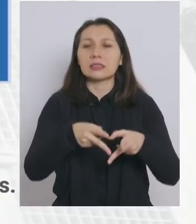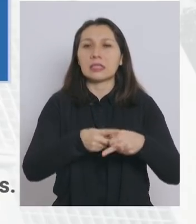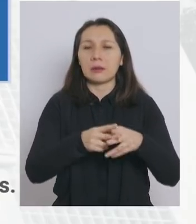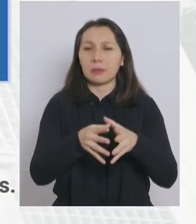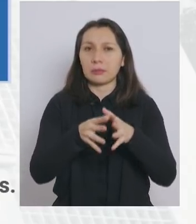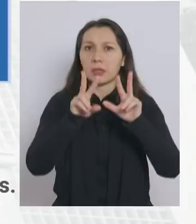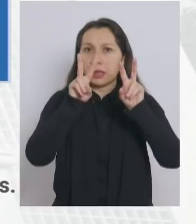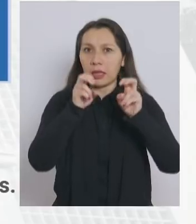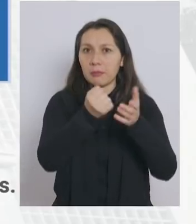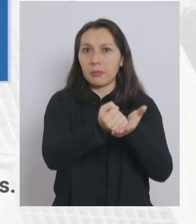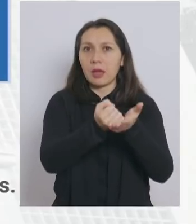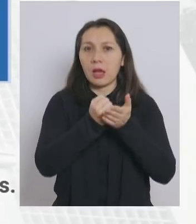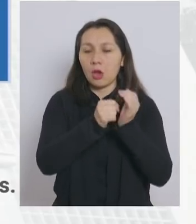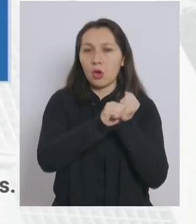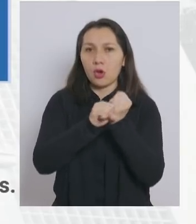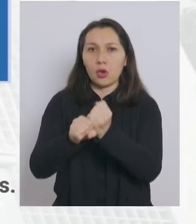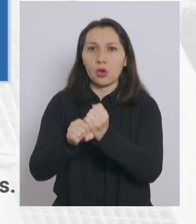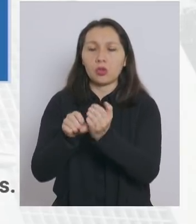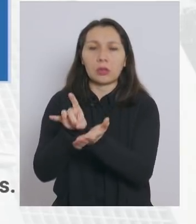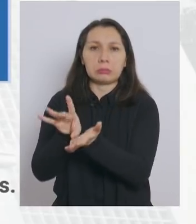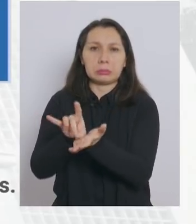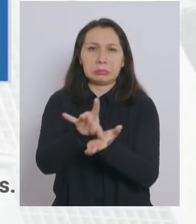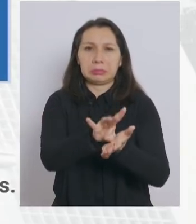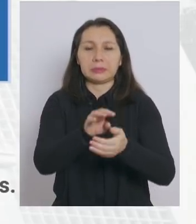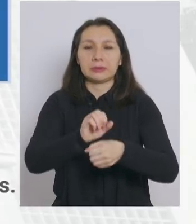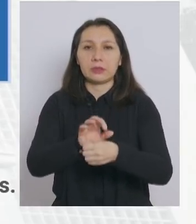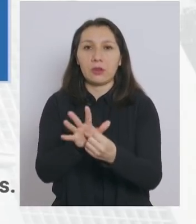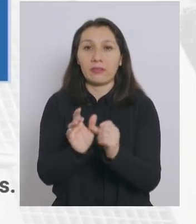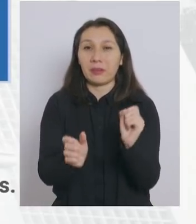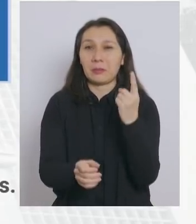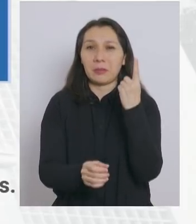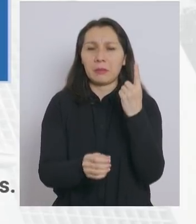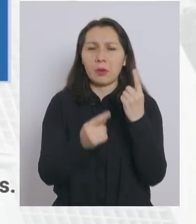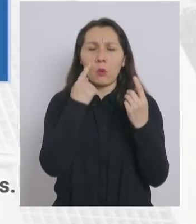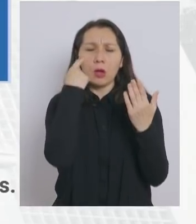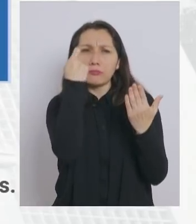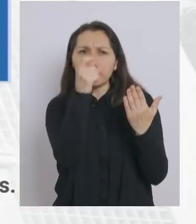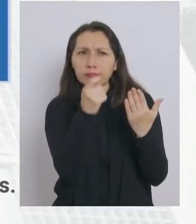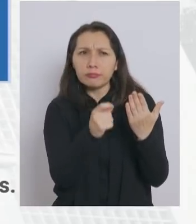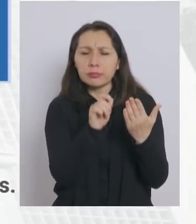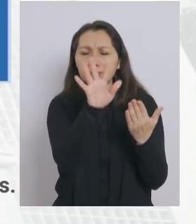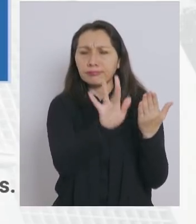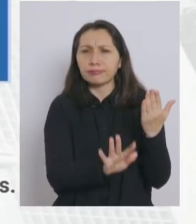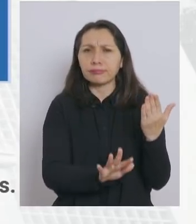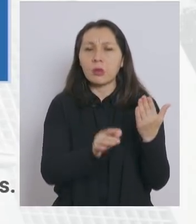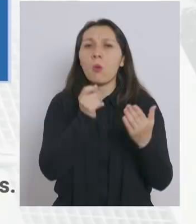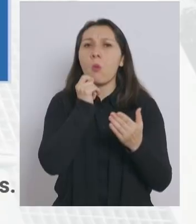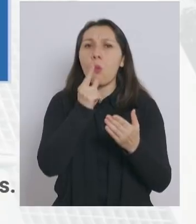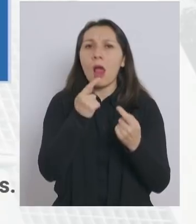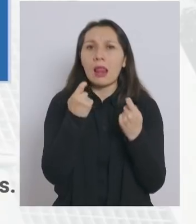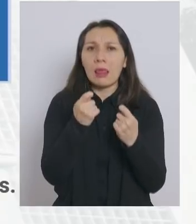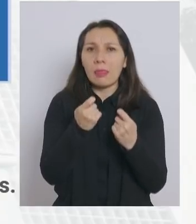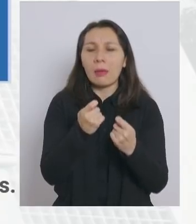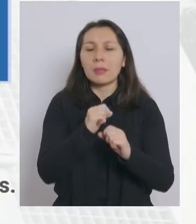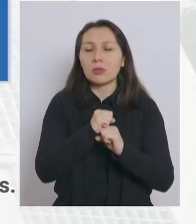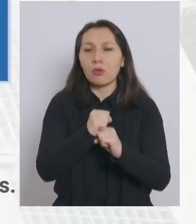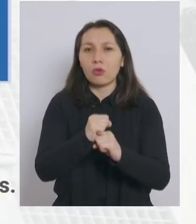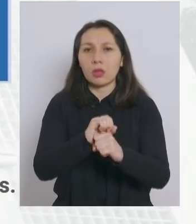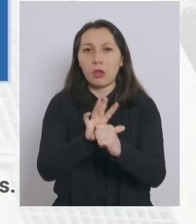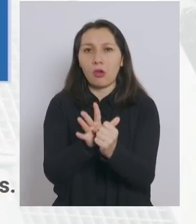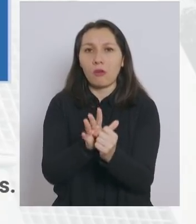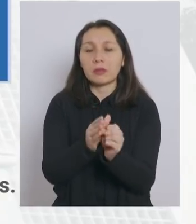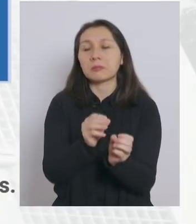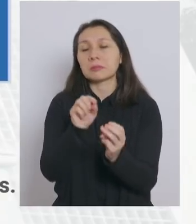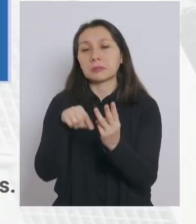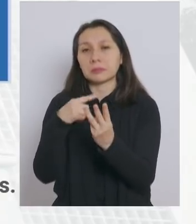herramientas para el combate del COVID. La primera de ellas son los medios de diagnóstico, los tratamientos para el COVID y las